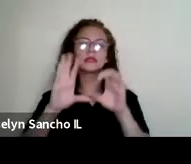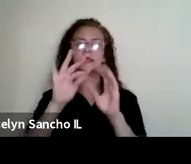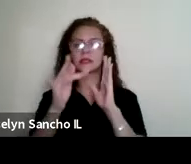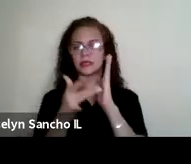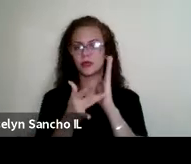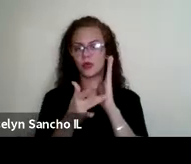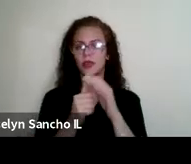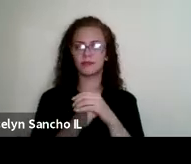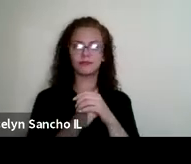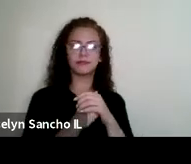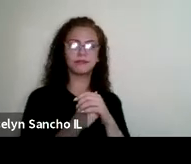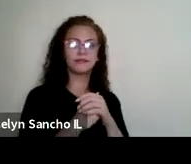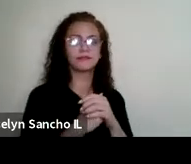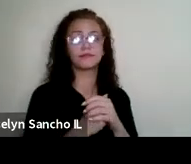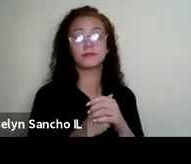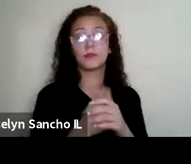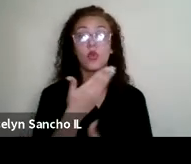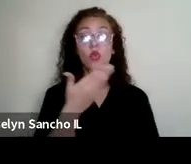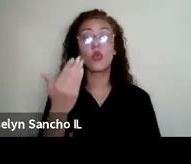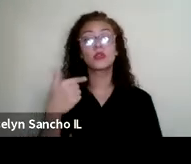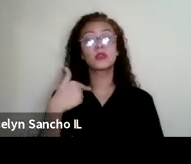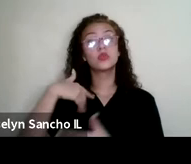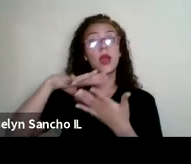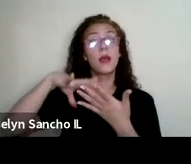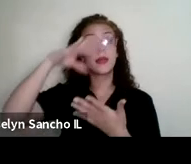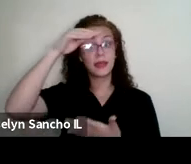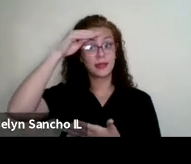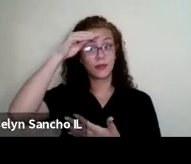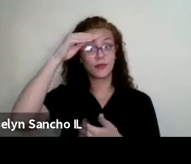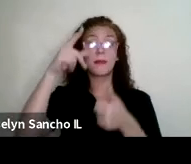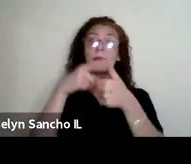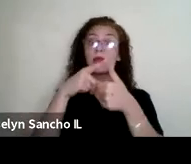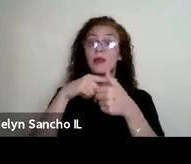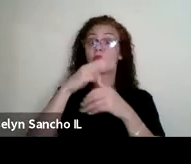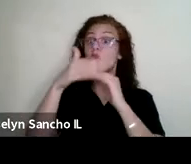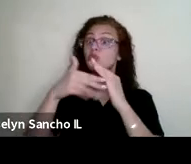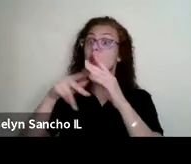tecnología. Las cosas que yo he aprendido, primero,